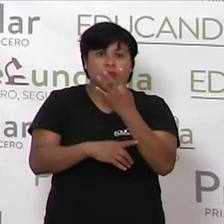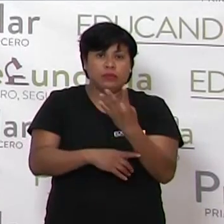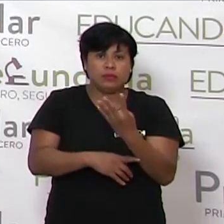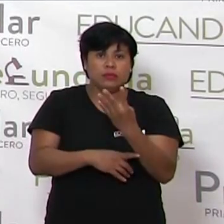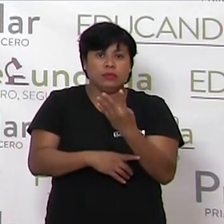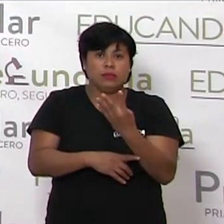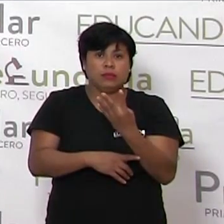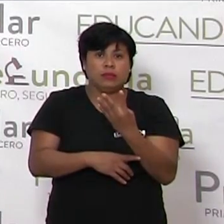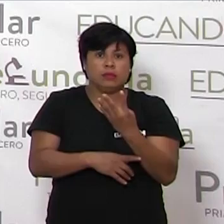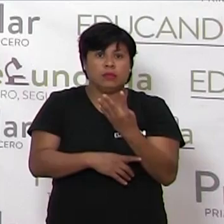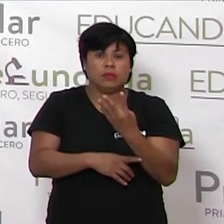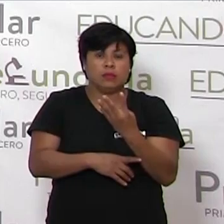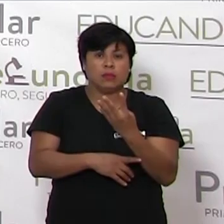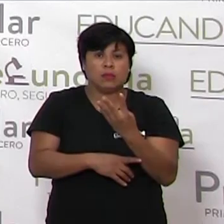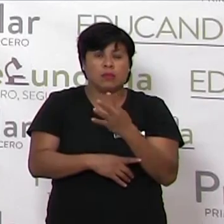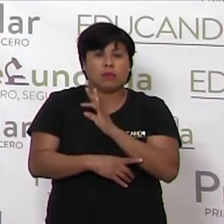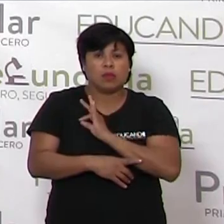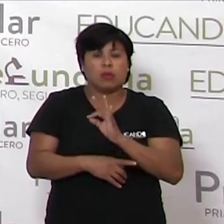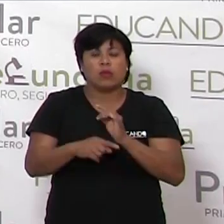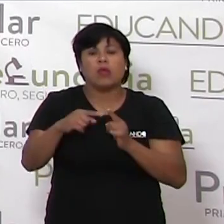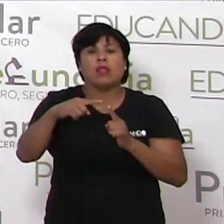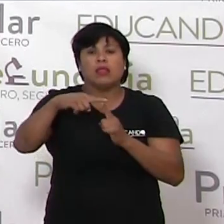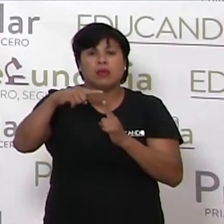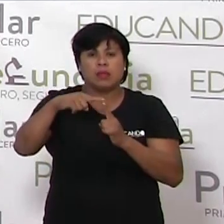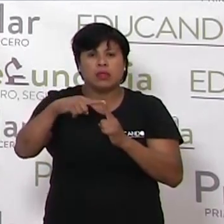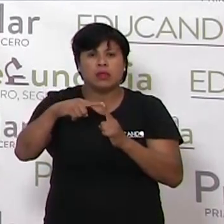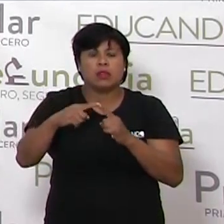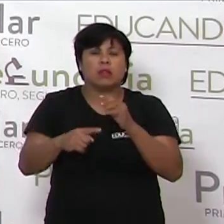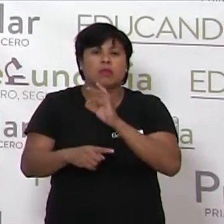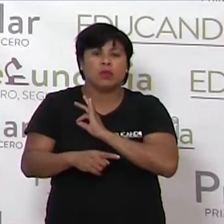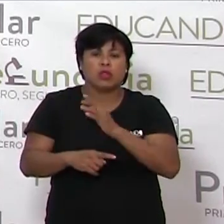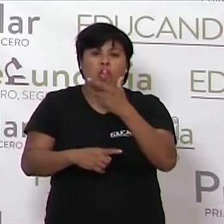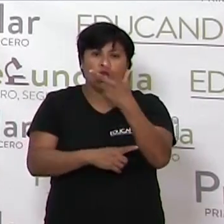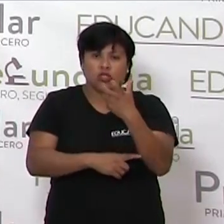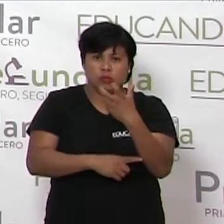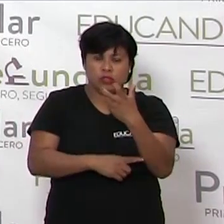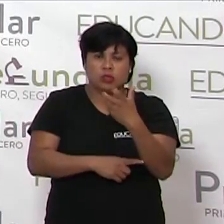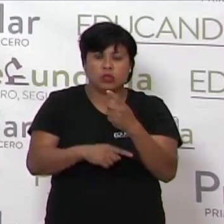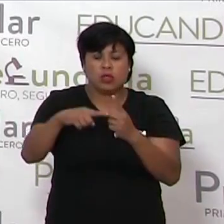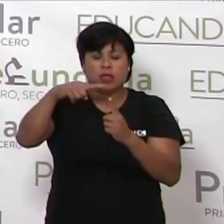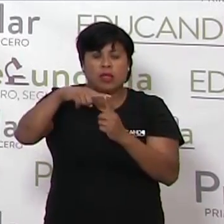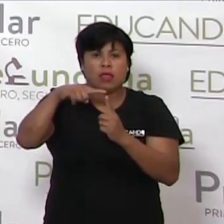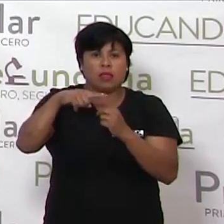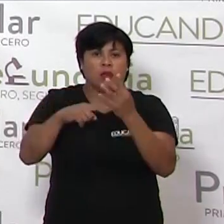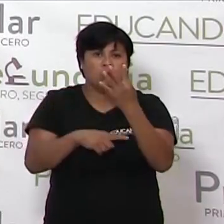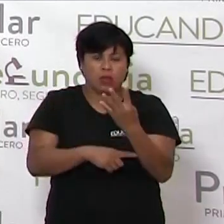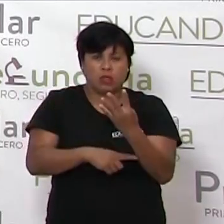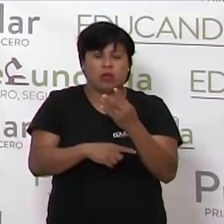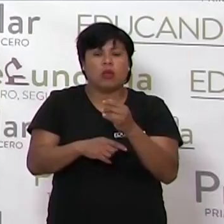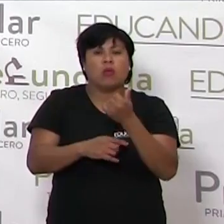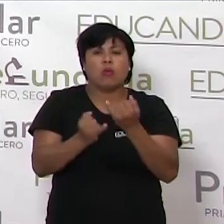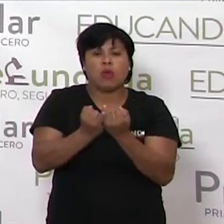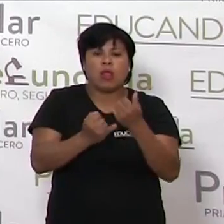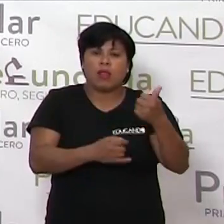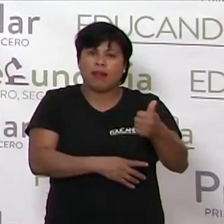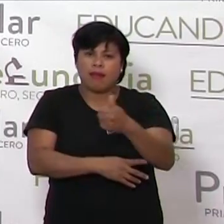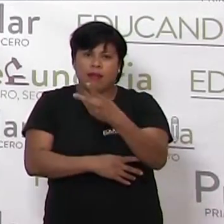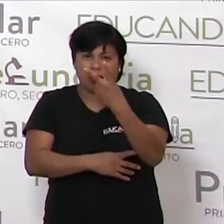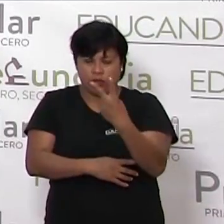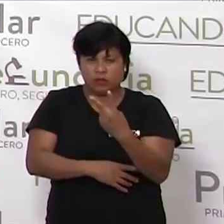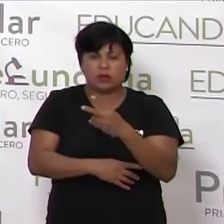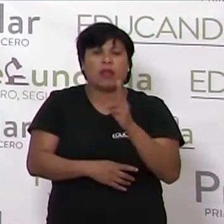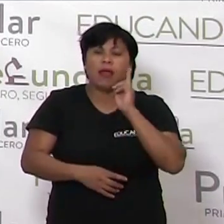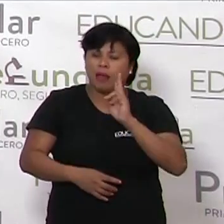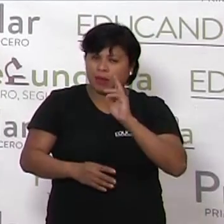amigos, lo podemos dividir. Bueno, en este caso serían 8 pesos, 8 entre 4 serían de a 2. ¿Estamos?